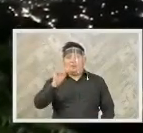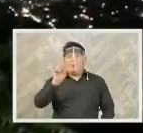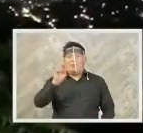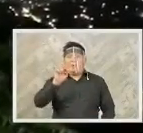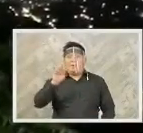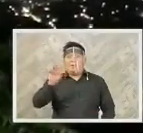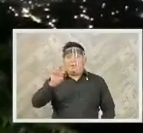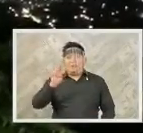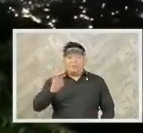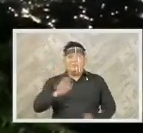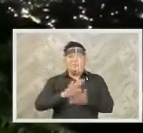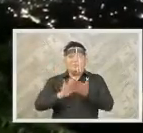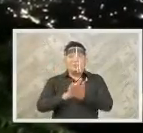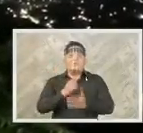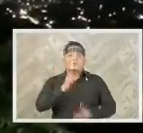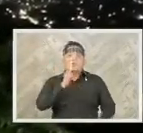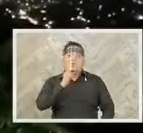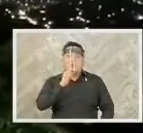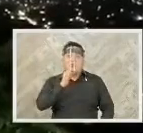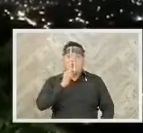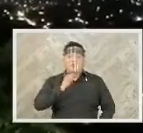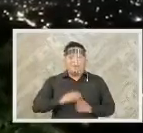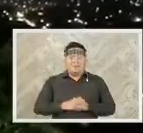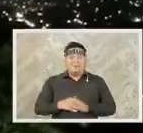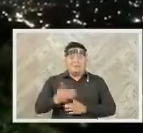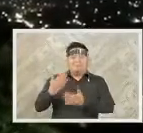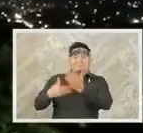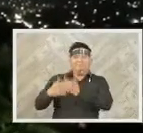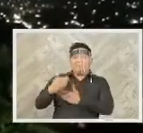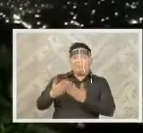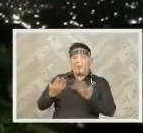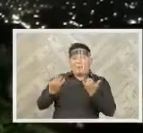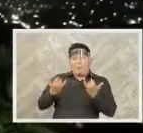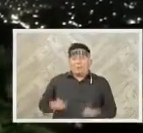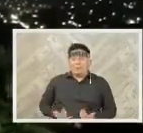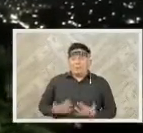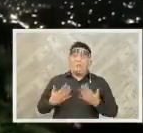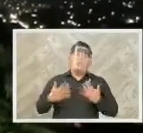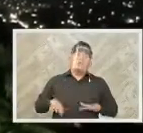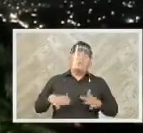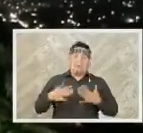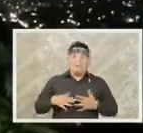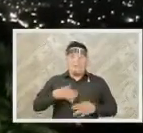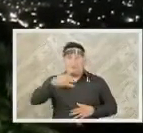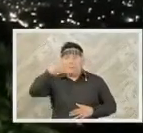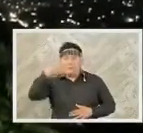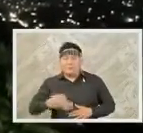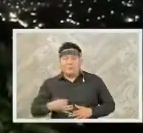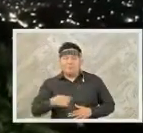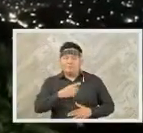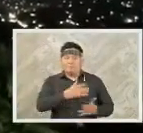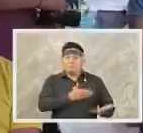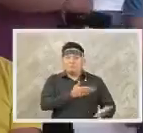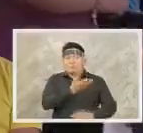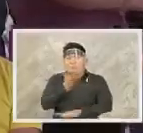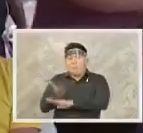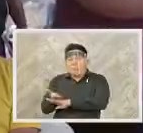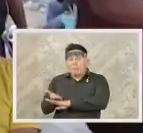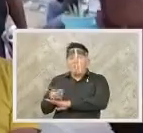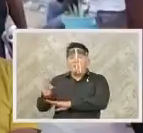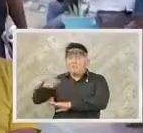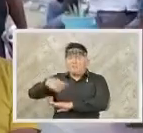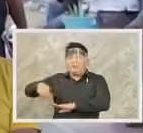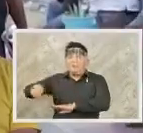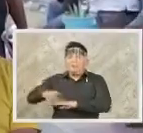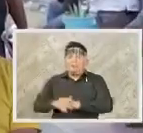que nosotros estamos soñando desde hace mucho tiempo y hoy se nos está haciendo realidad con esta propuesta que nos trae el